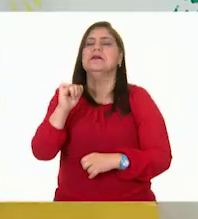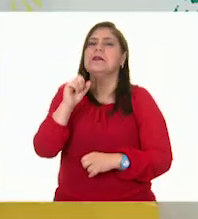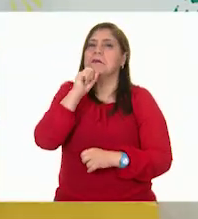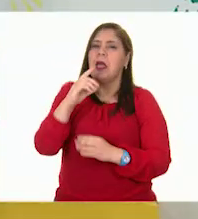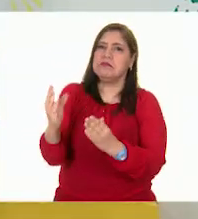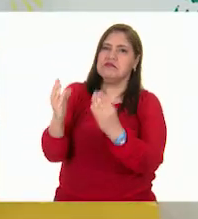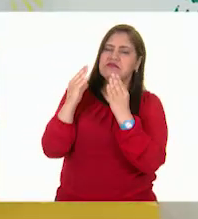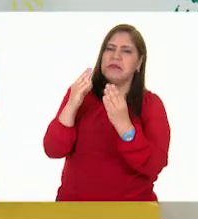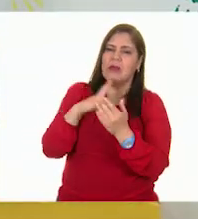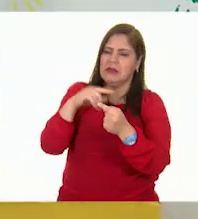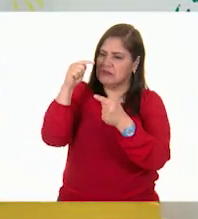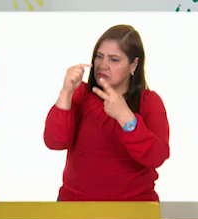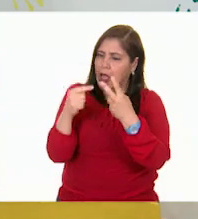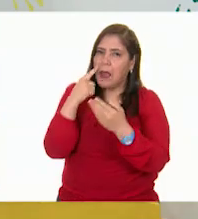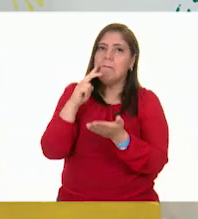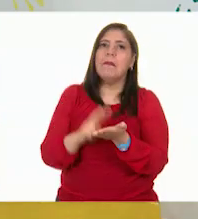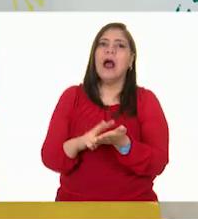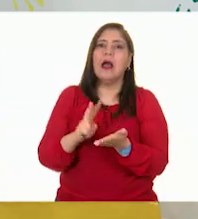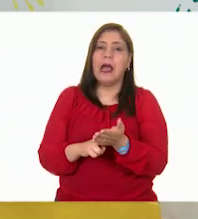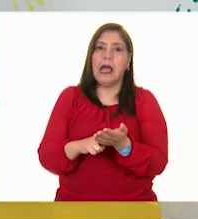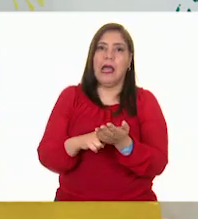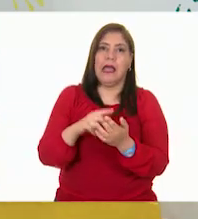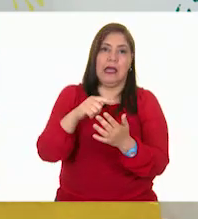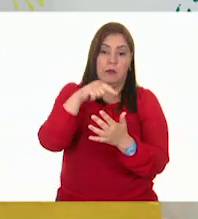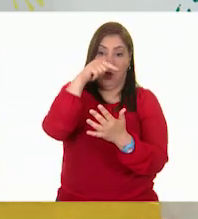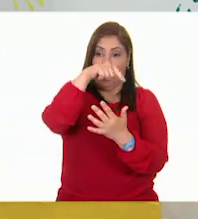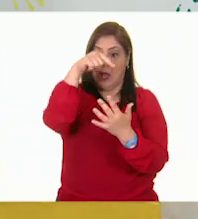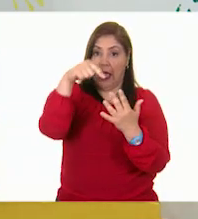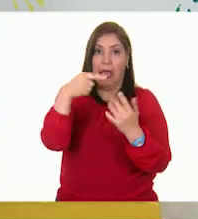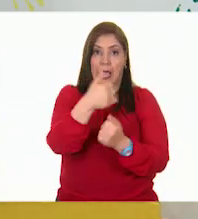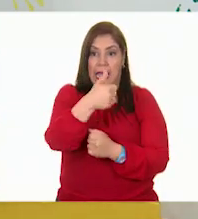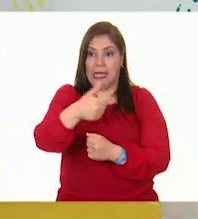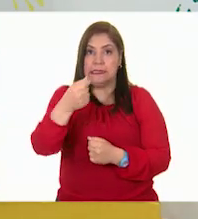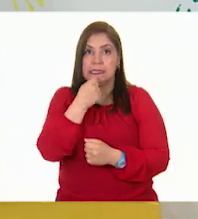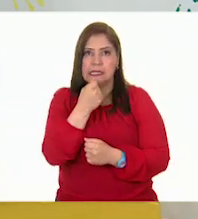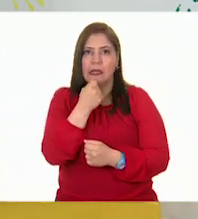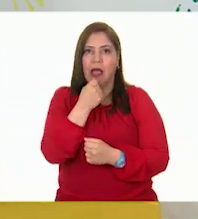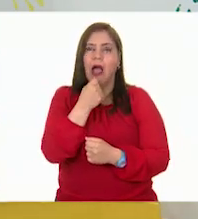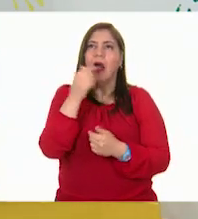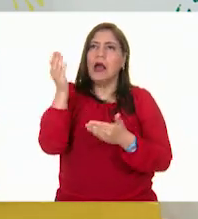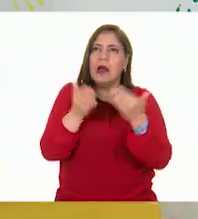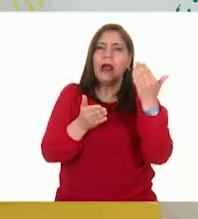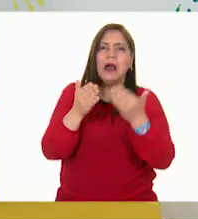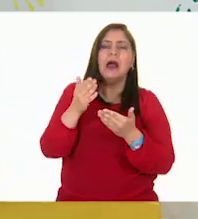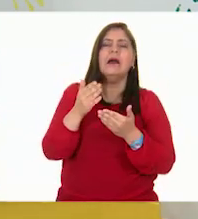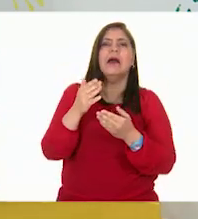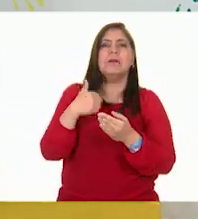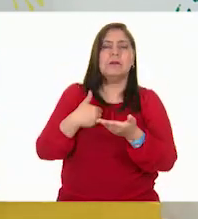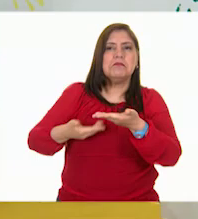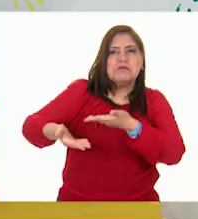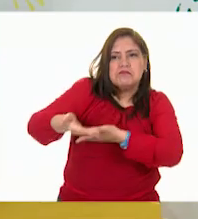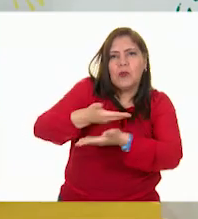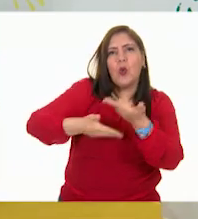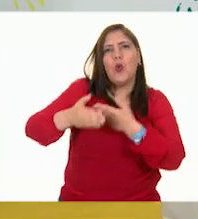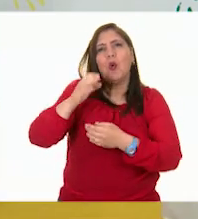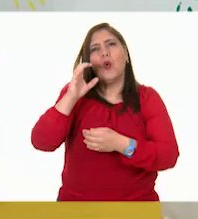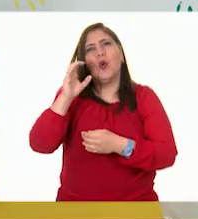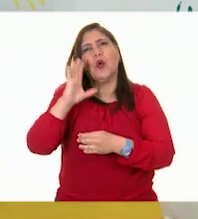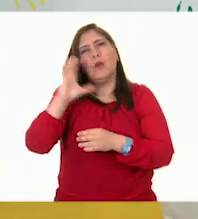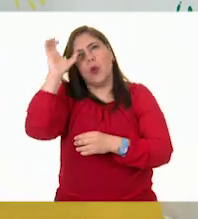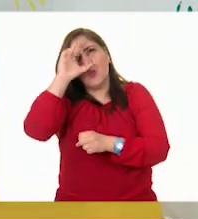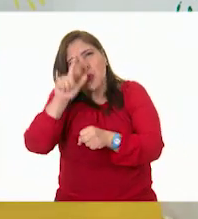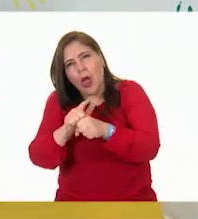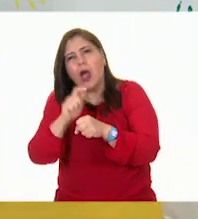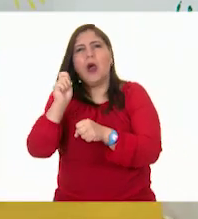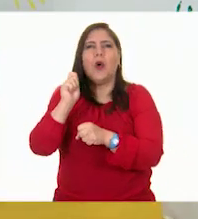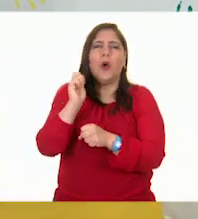también porque cada uno de su comunidad de donde viene, pues comparte tradiciones, costumbres totalmente